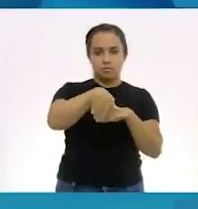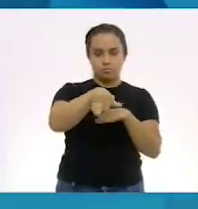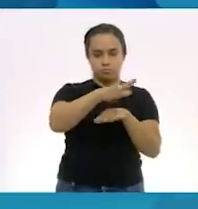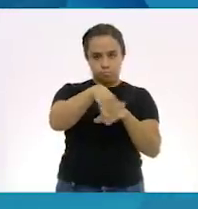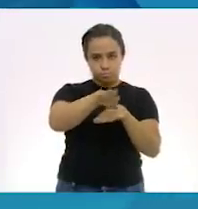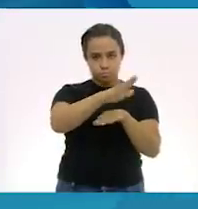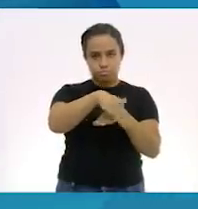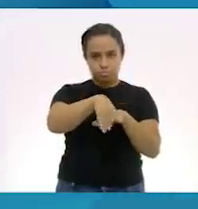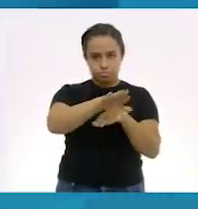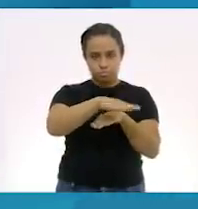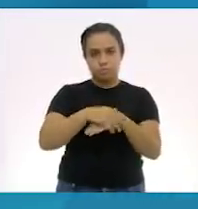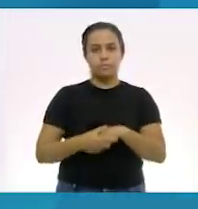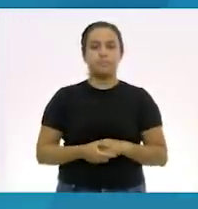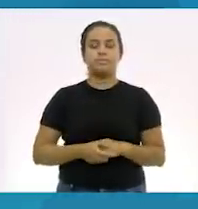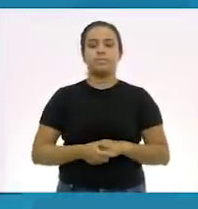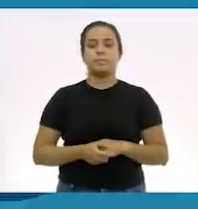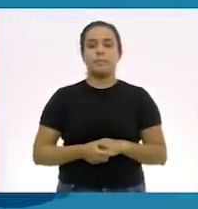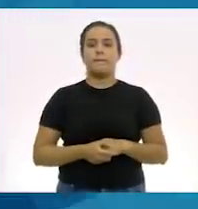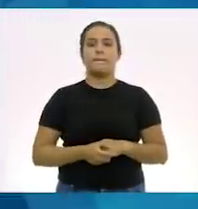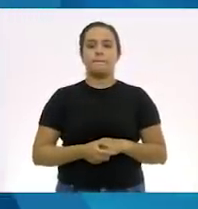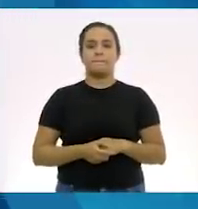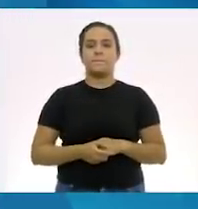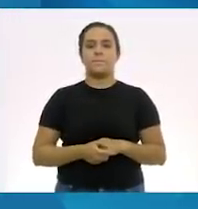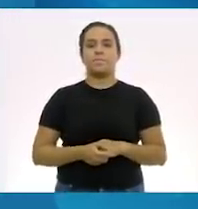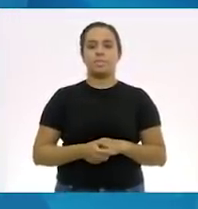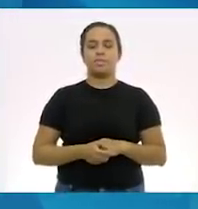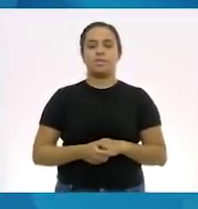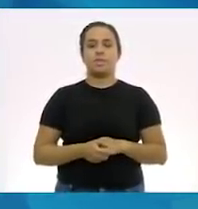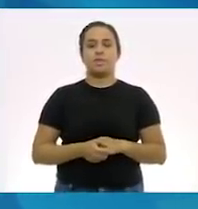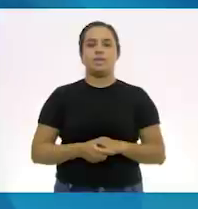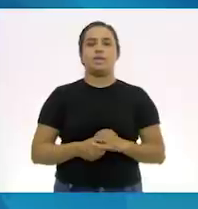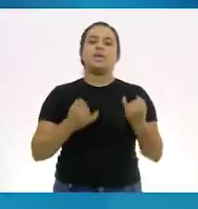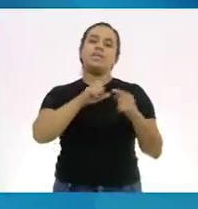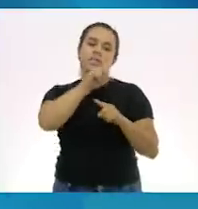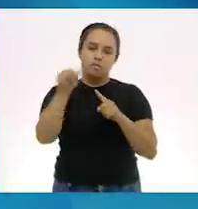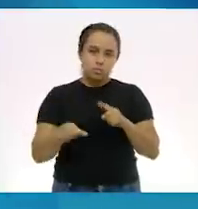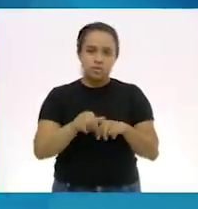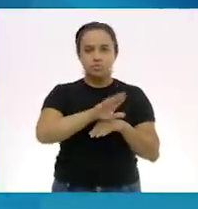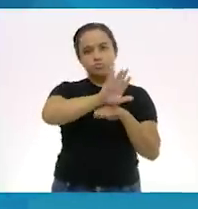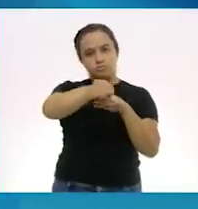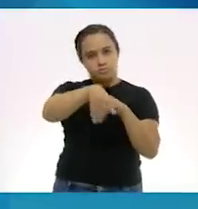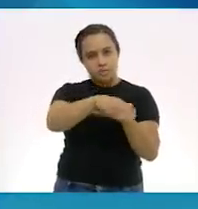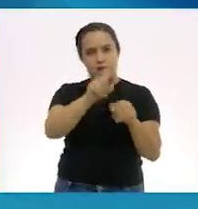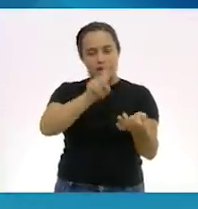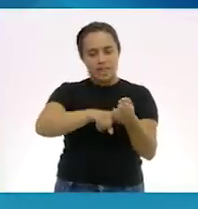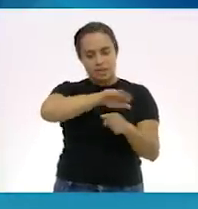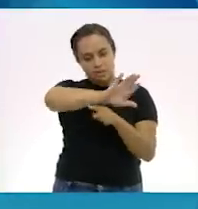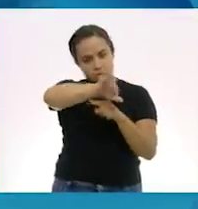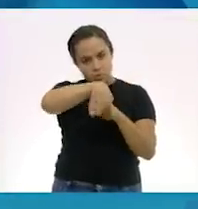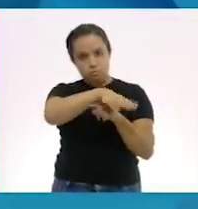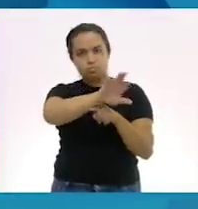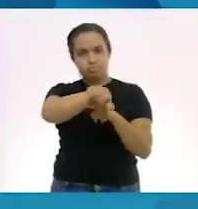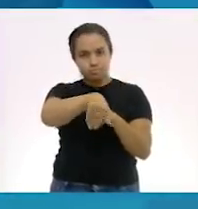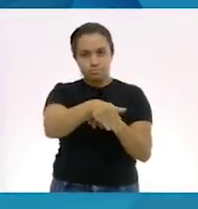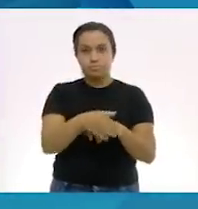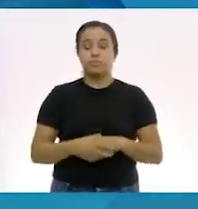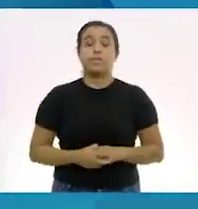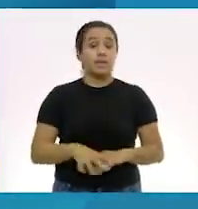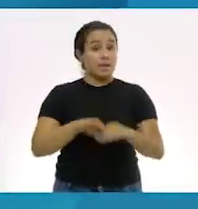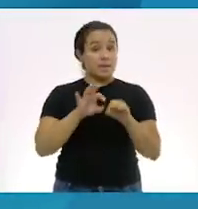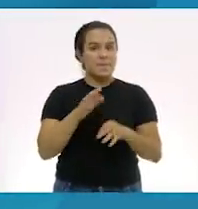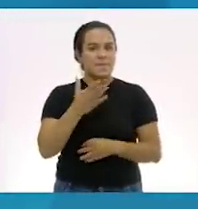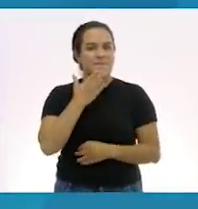caigamos. No se vale caerse. Eso, muy bien. Ahora vamos a hacer con el tobillo. ¿Saben cuál es